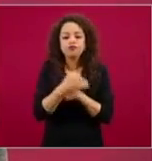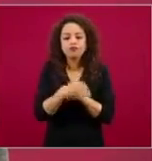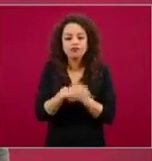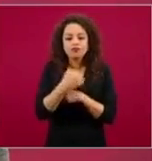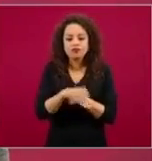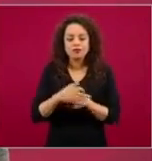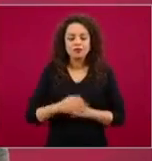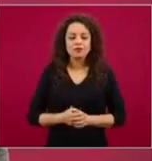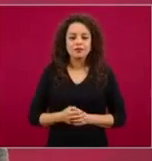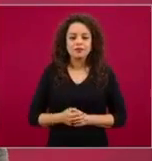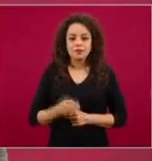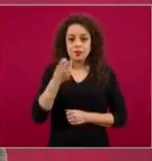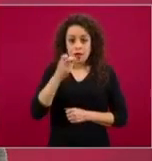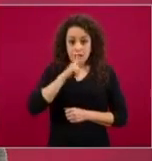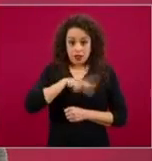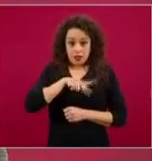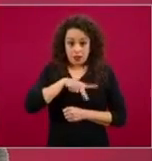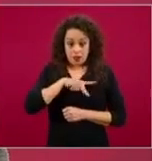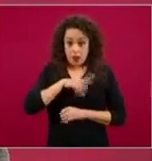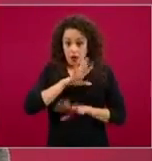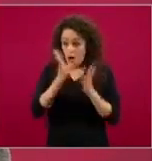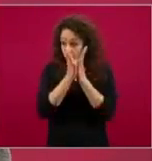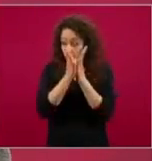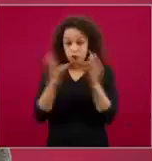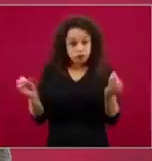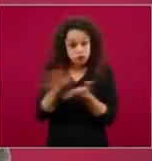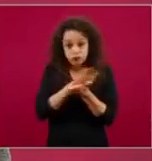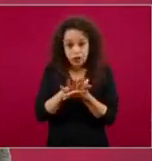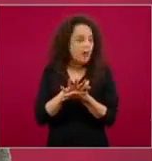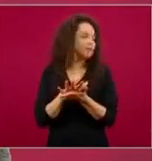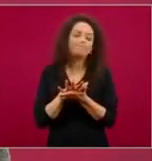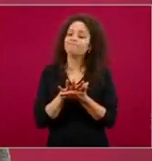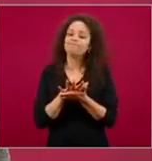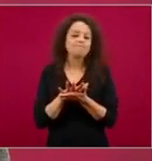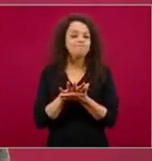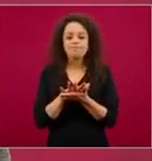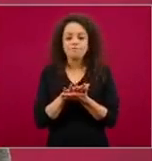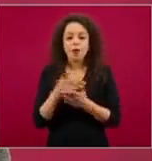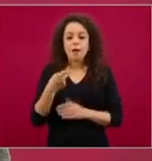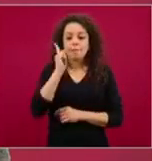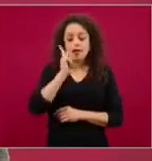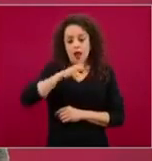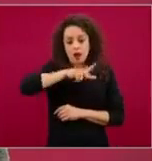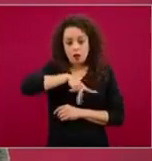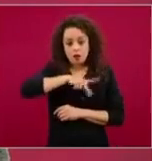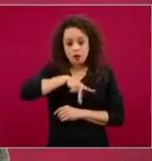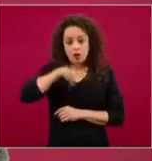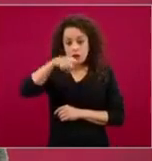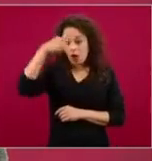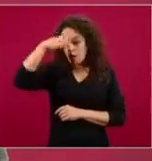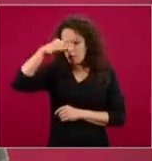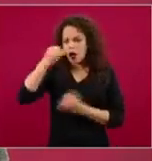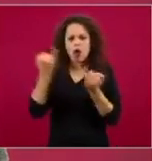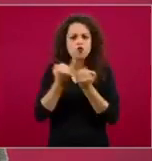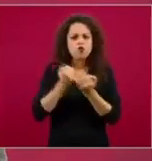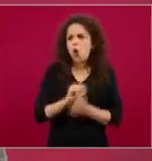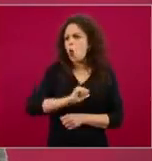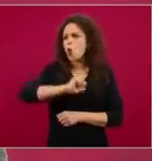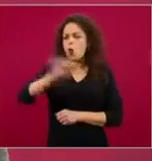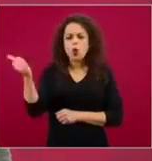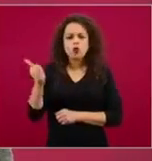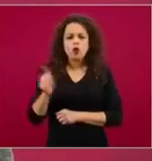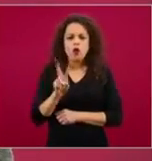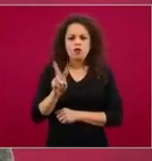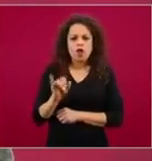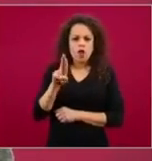virus estrictamente no desapareció. Lo que pasa es que los virus de influenza, igual que muchos virus cuyo